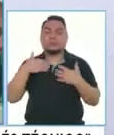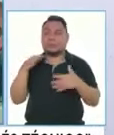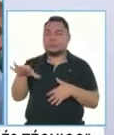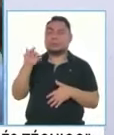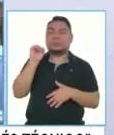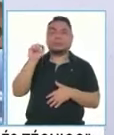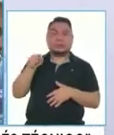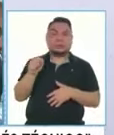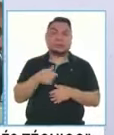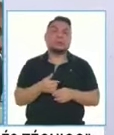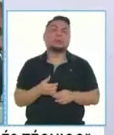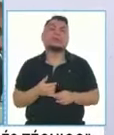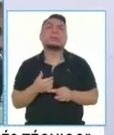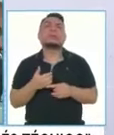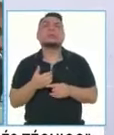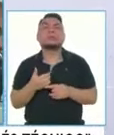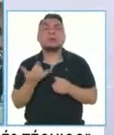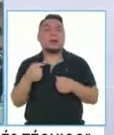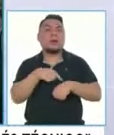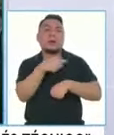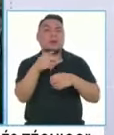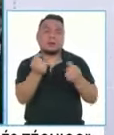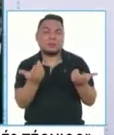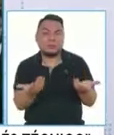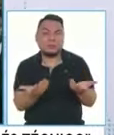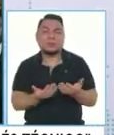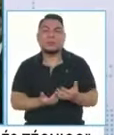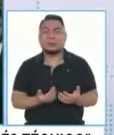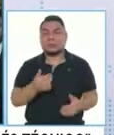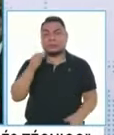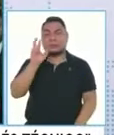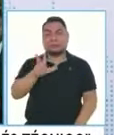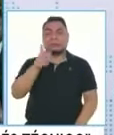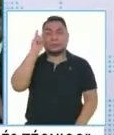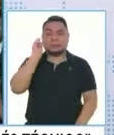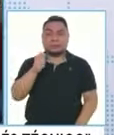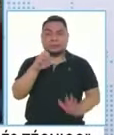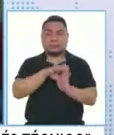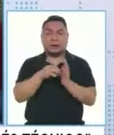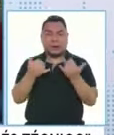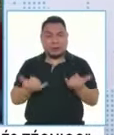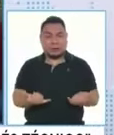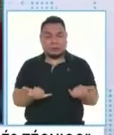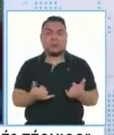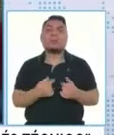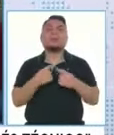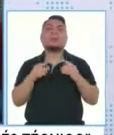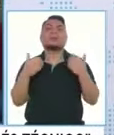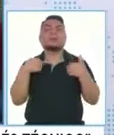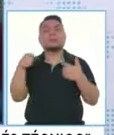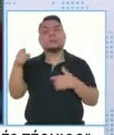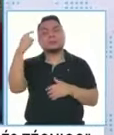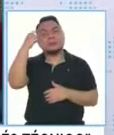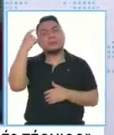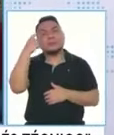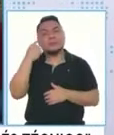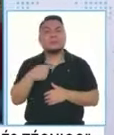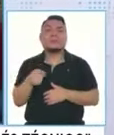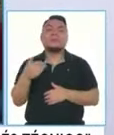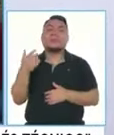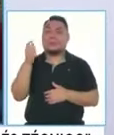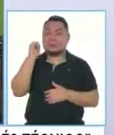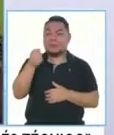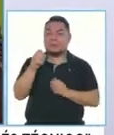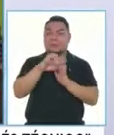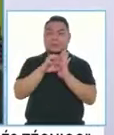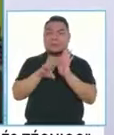tomar en cuestión de horas. 3 magistrados ahora, pero teniendo en cuenta de que un